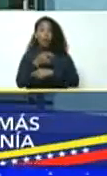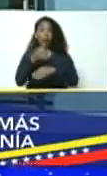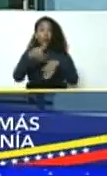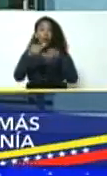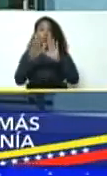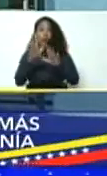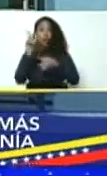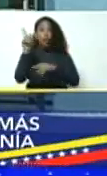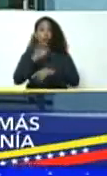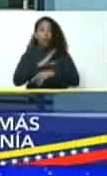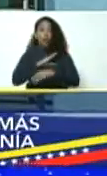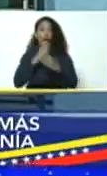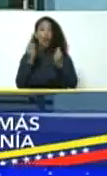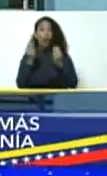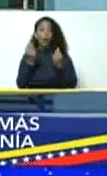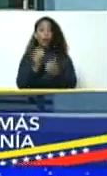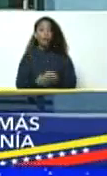su economía,